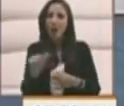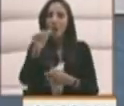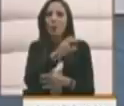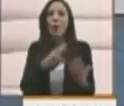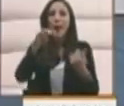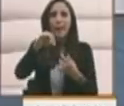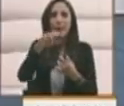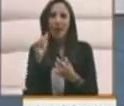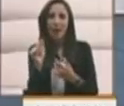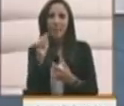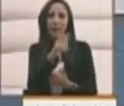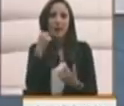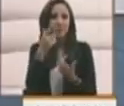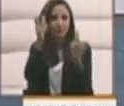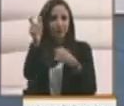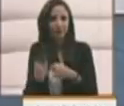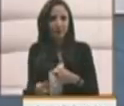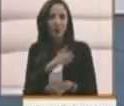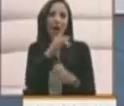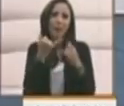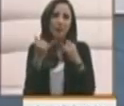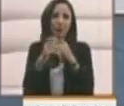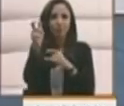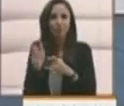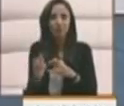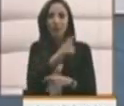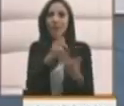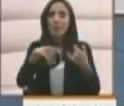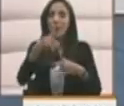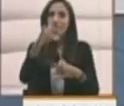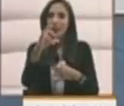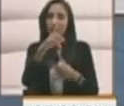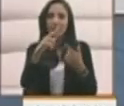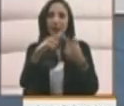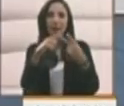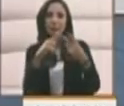@MAPerezPirela. Estamos por Instagram con